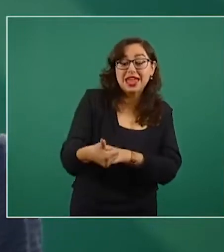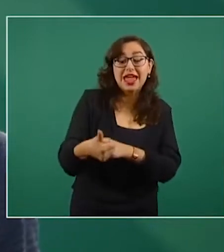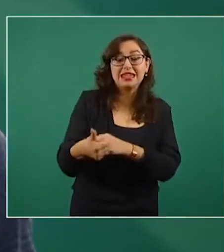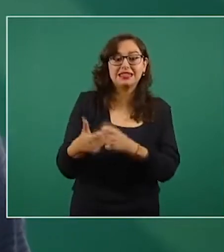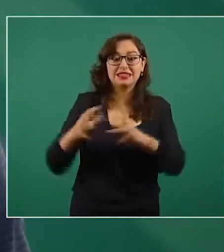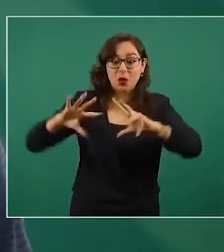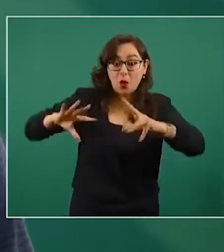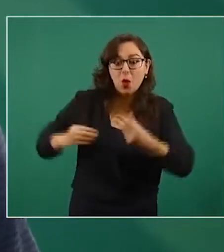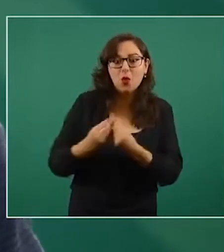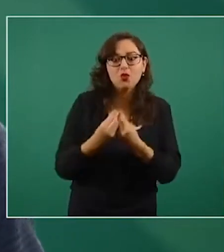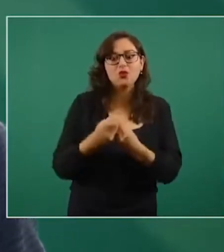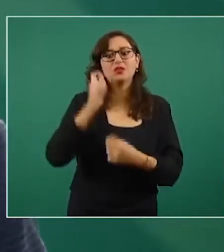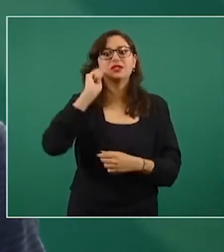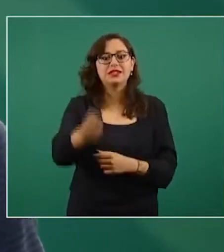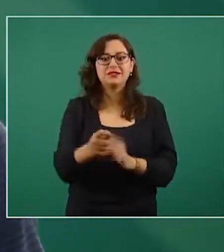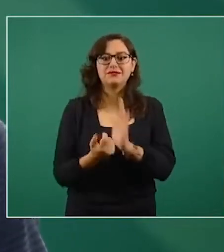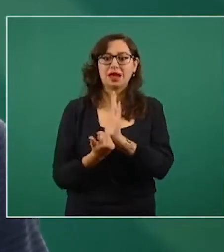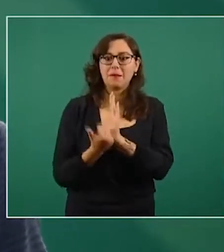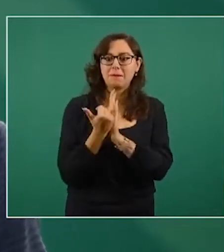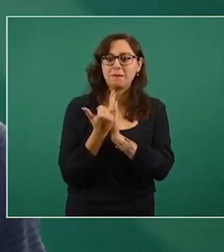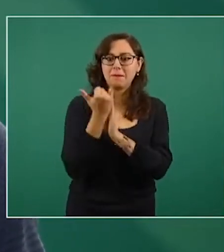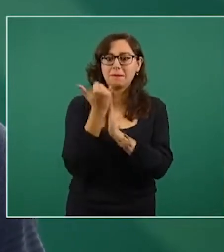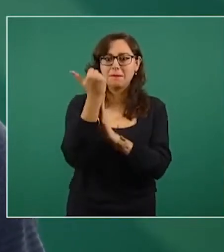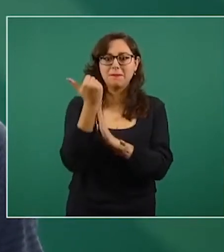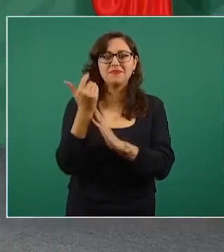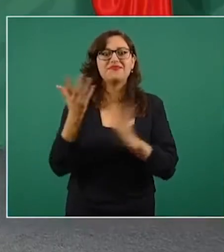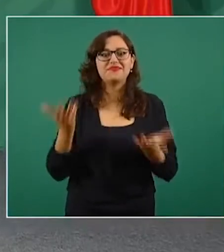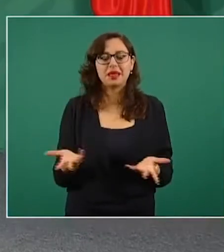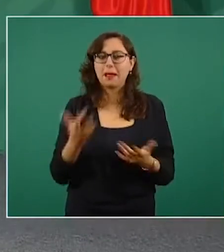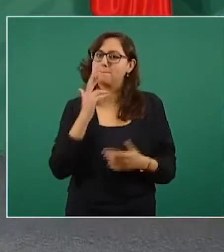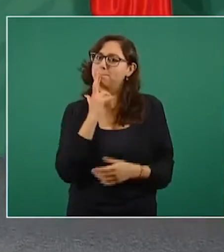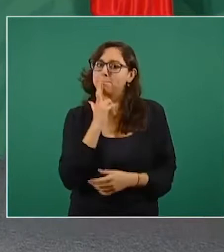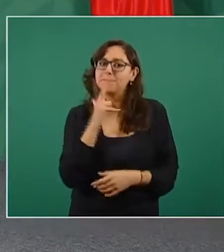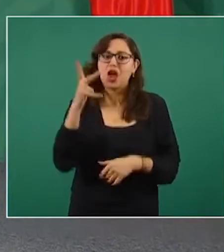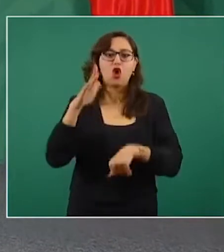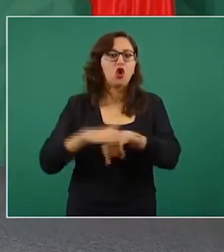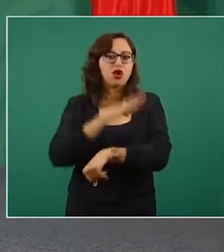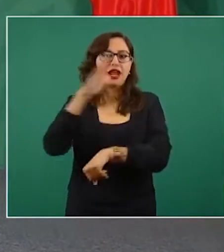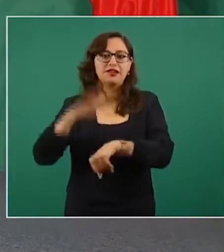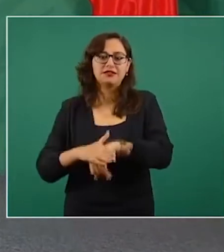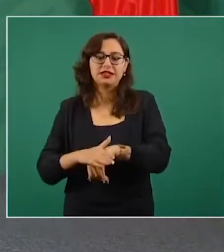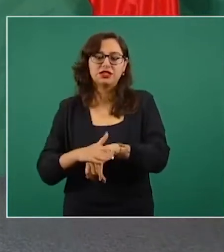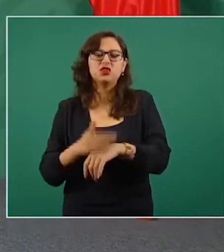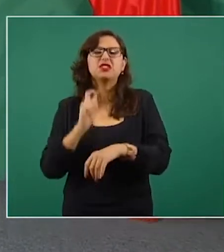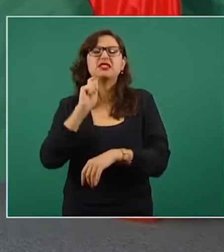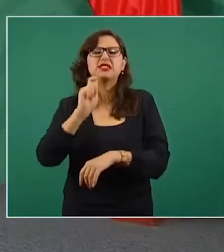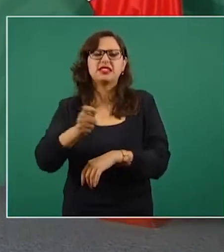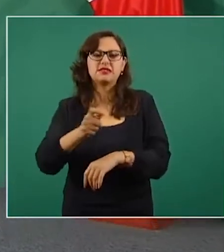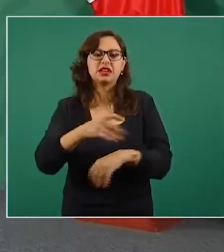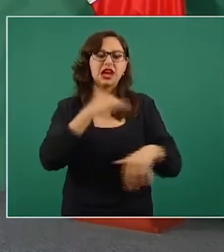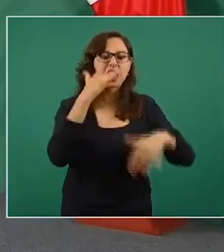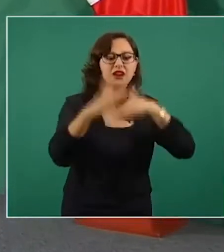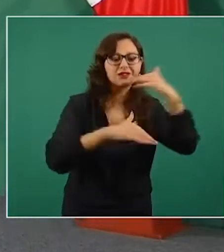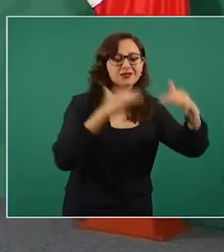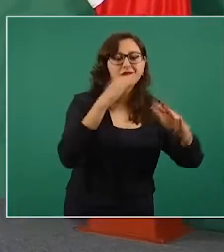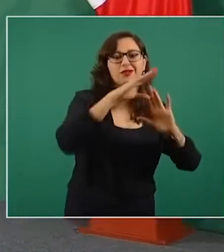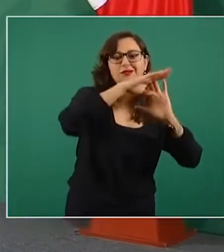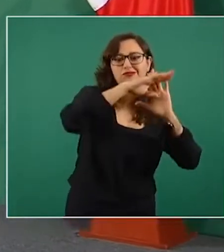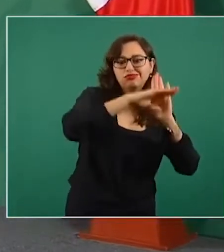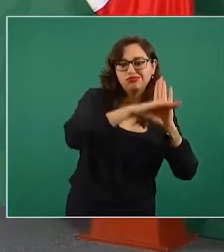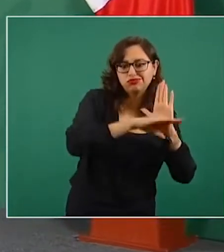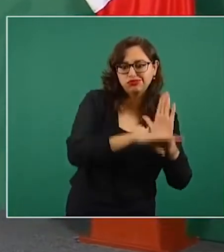esperaría que tengamos un resultado mucho más prometedor este año y así